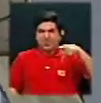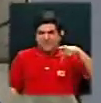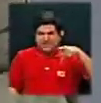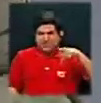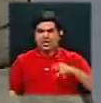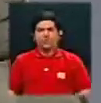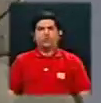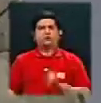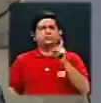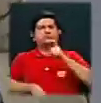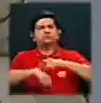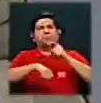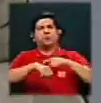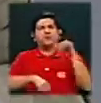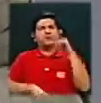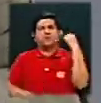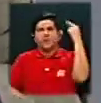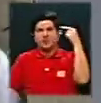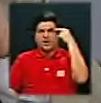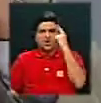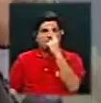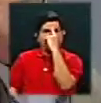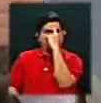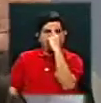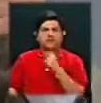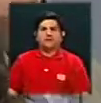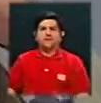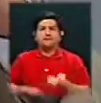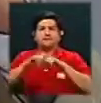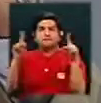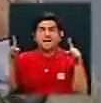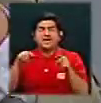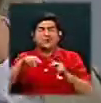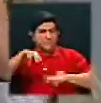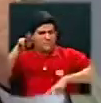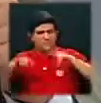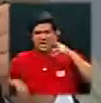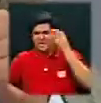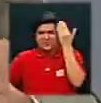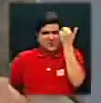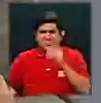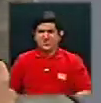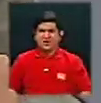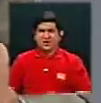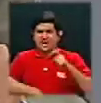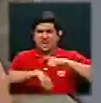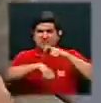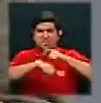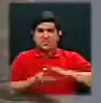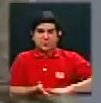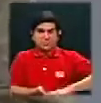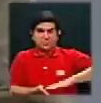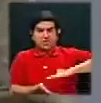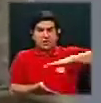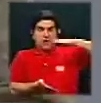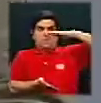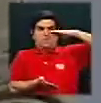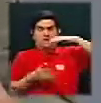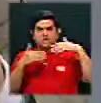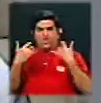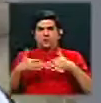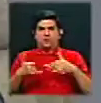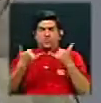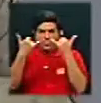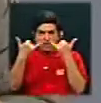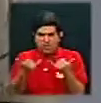en algún momento de la administración Calderón. ¿Por qué se dan esas fluctuaciones y por qué en algunos momentos se incrementan a puntos tan altos como